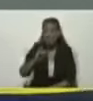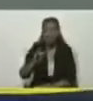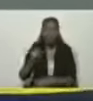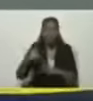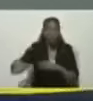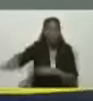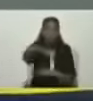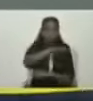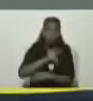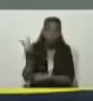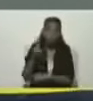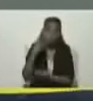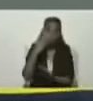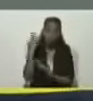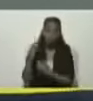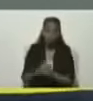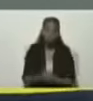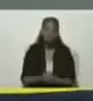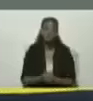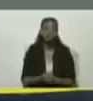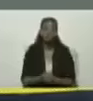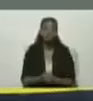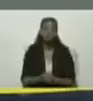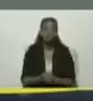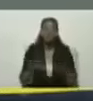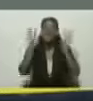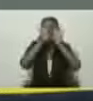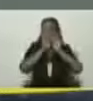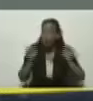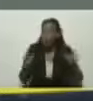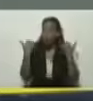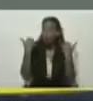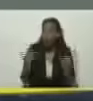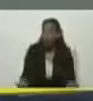nivel nacional. En educación.